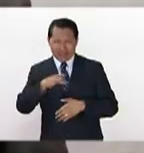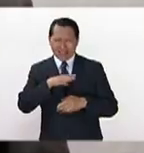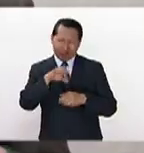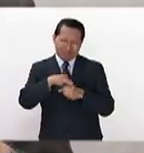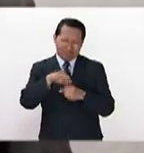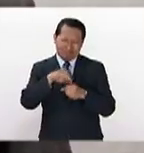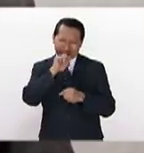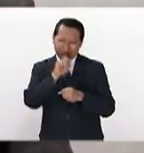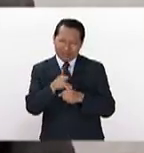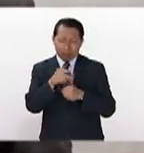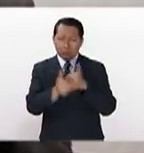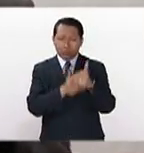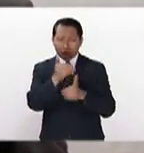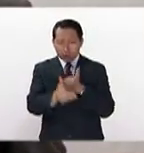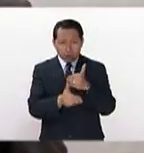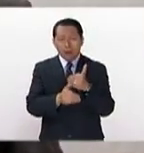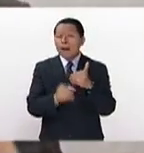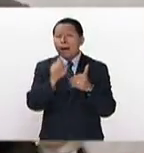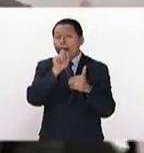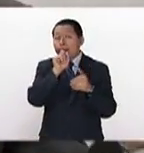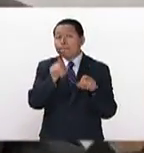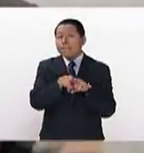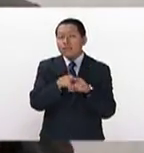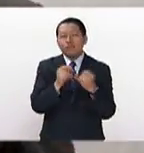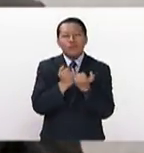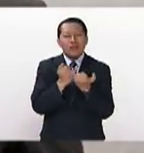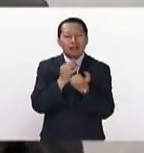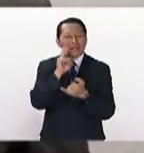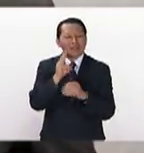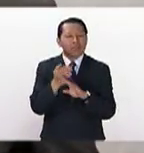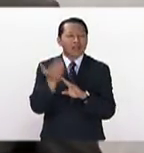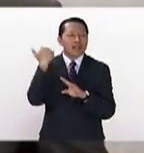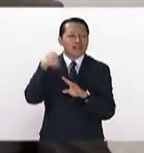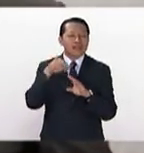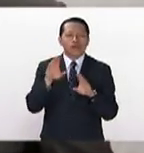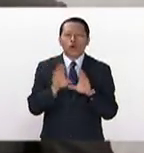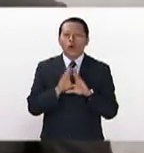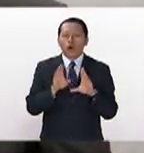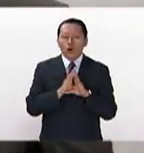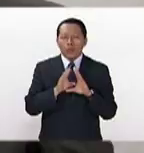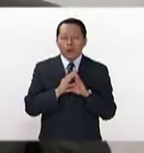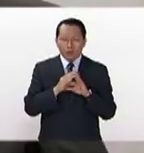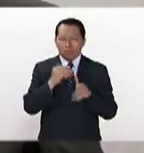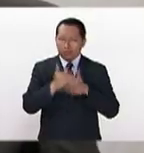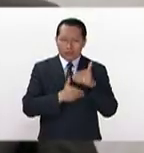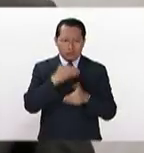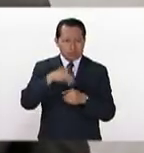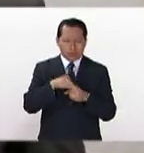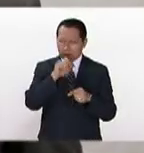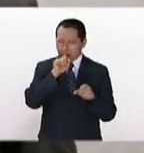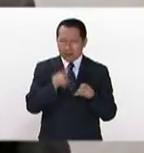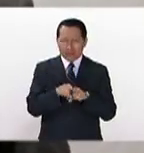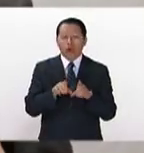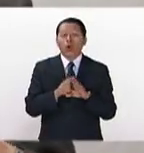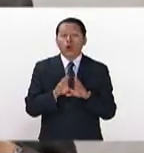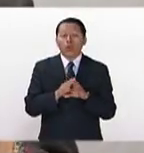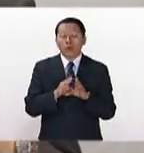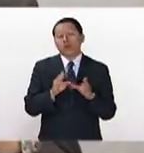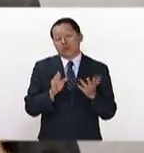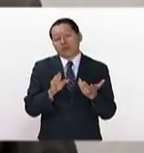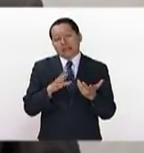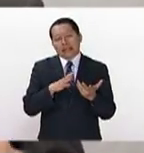electoral será exactamente el mismo al que observamos en los pasados procesos electorales. Será de